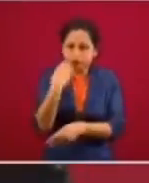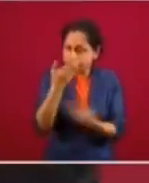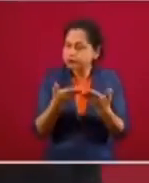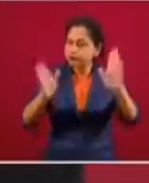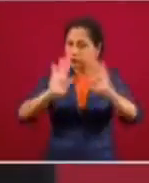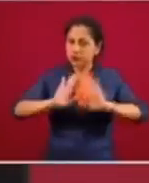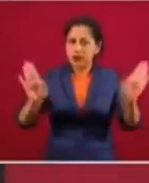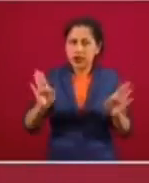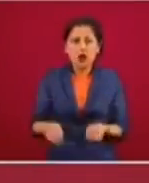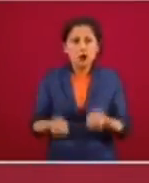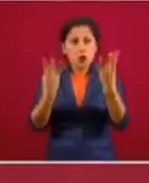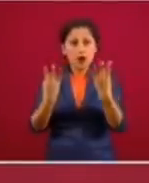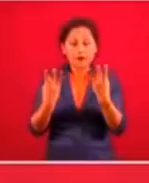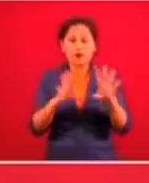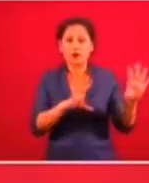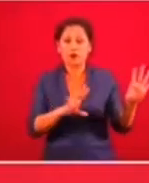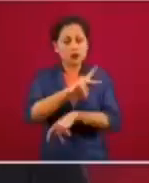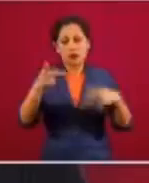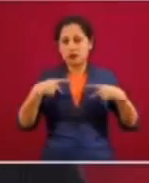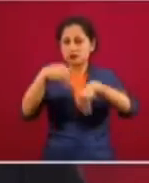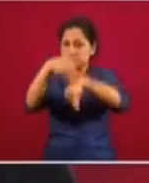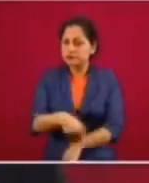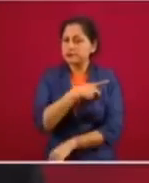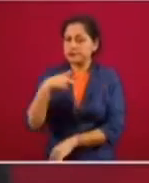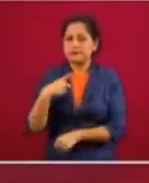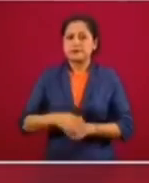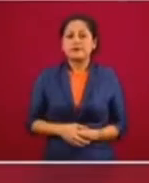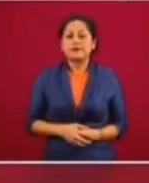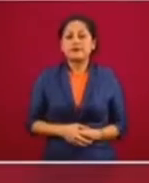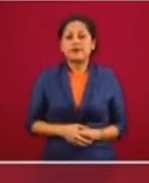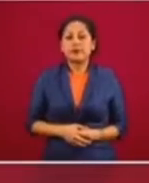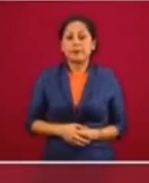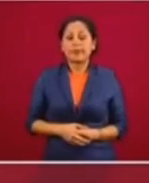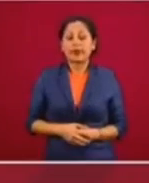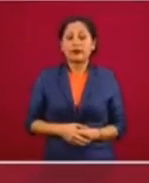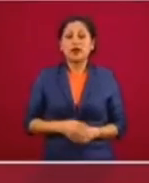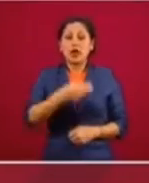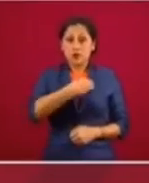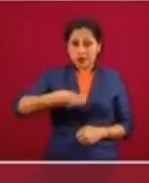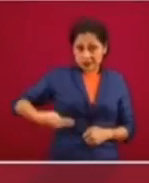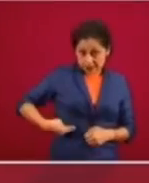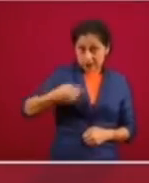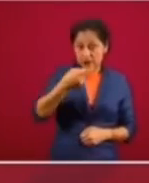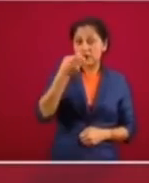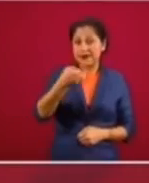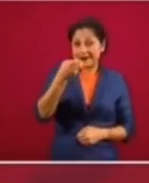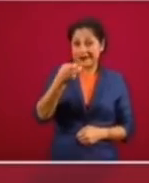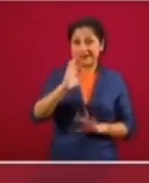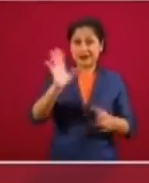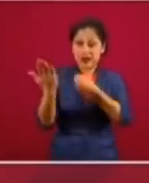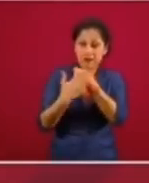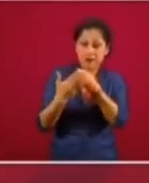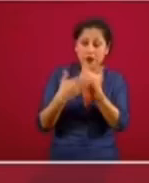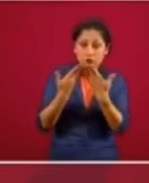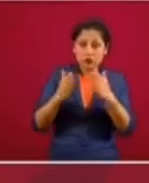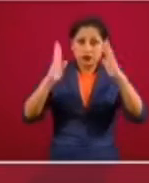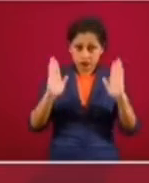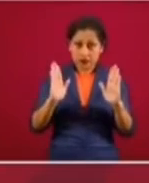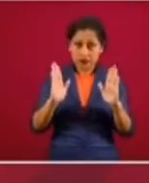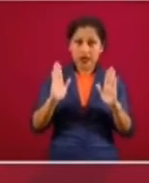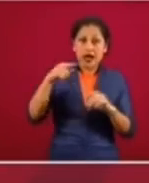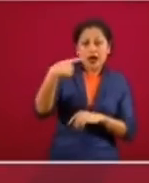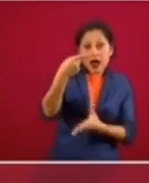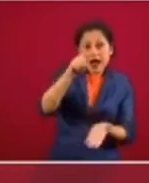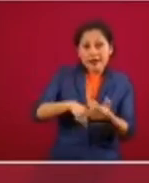los 900 municipios. A las autoridades de estos municipios, desde luego se va a dar a conocer el día de